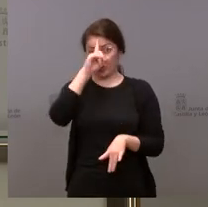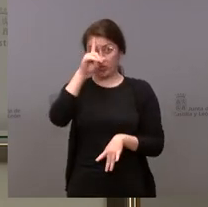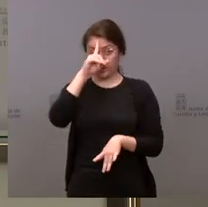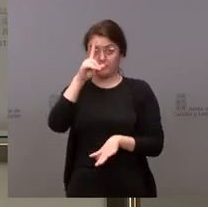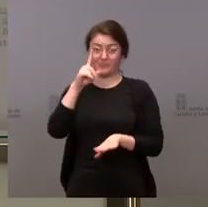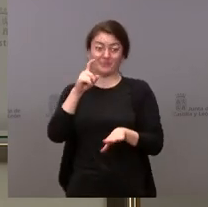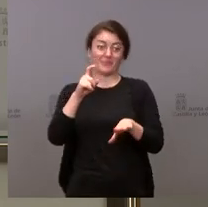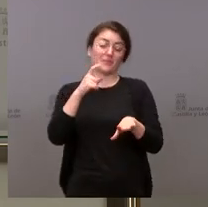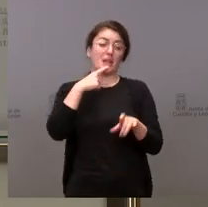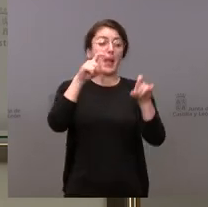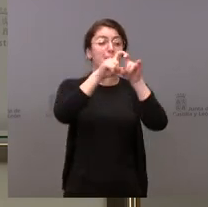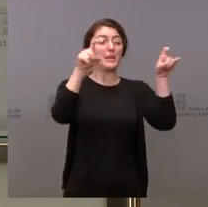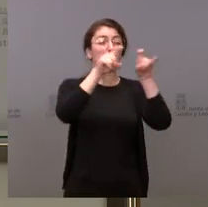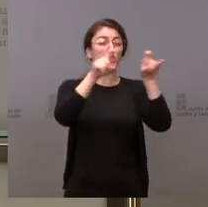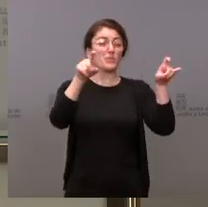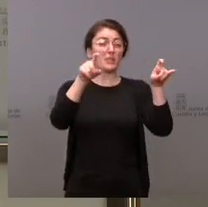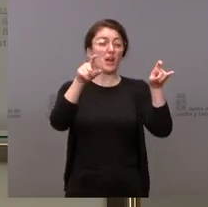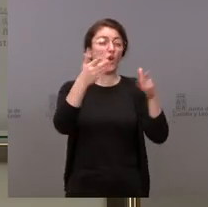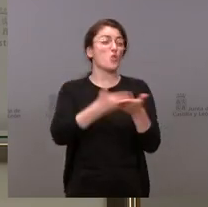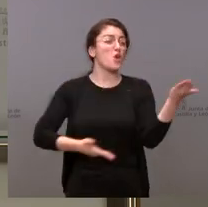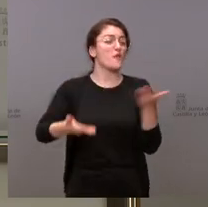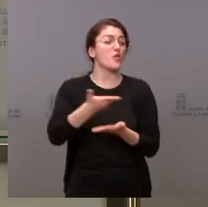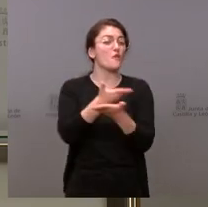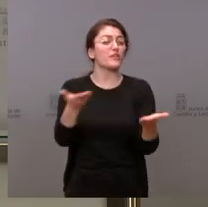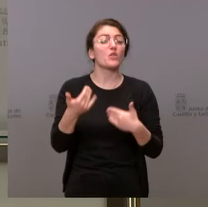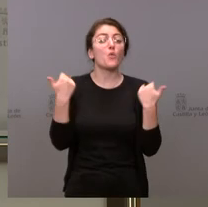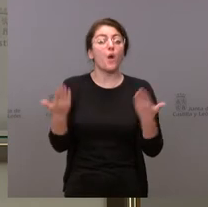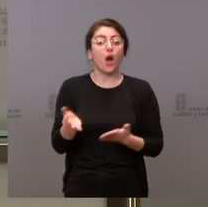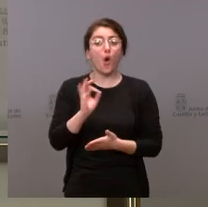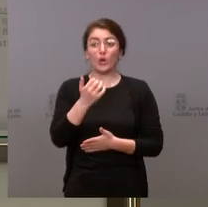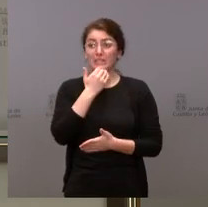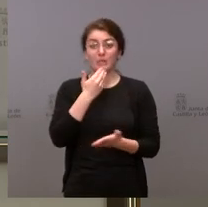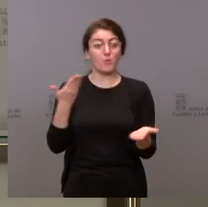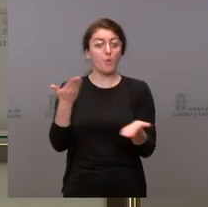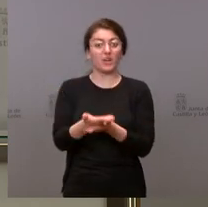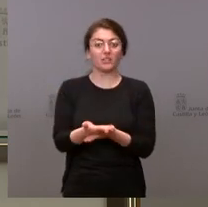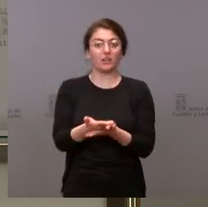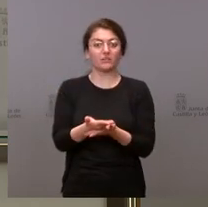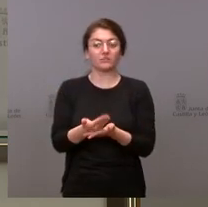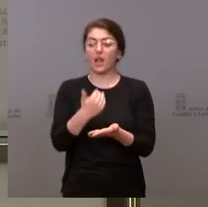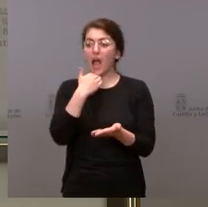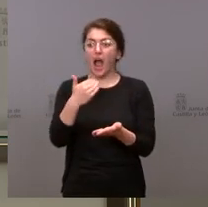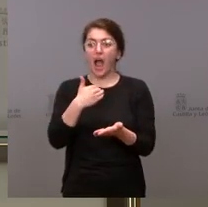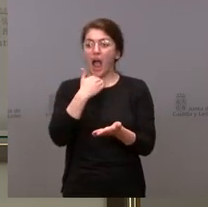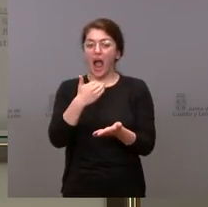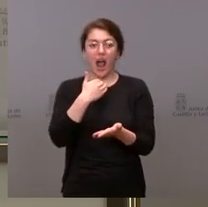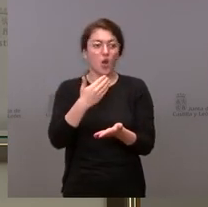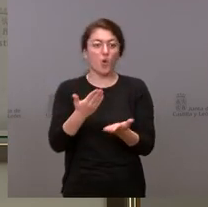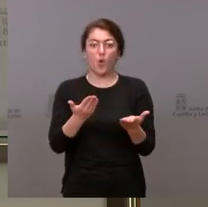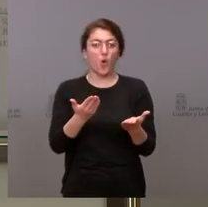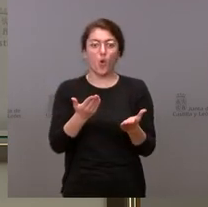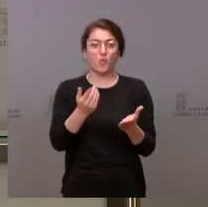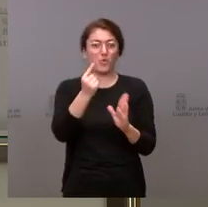ofrecido a estos empresarios o si en su propuesta encuentran algún lastre que condiciona el apoyo de la